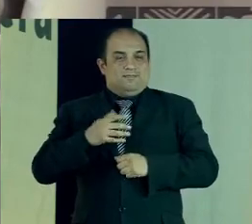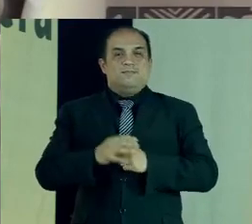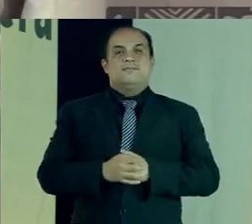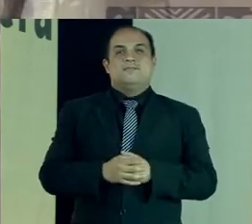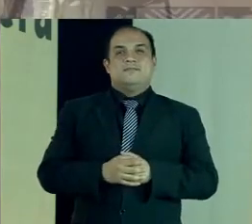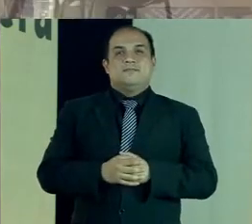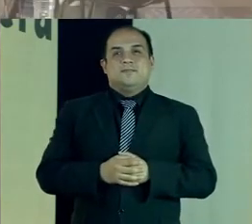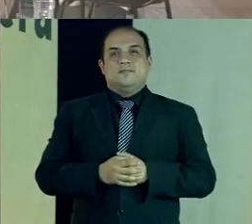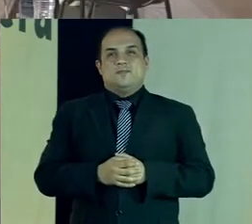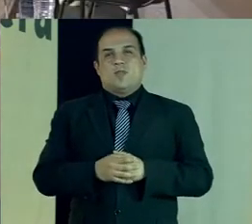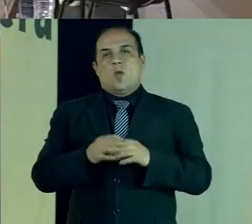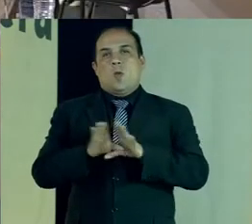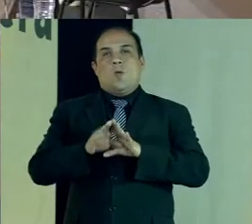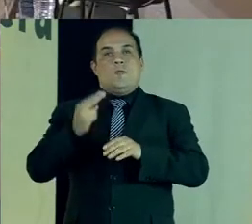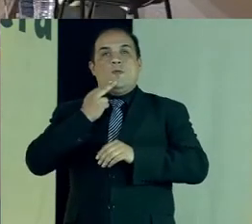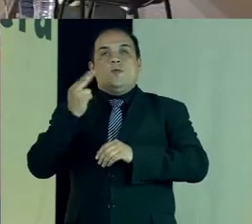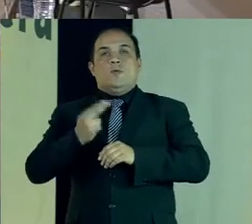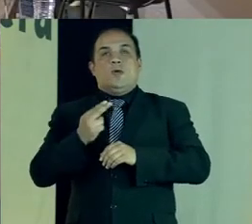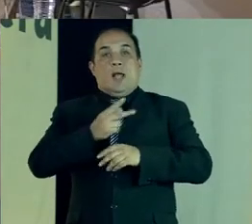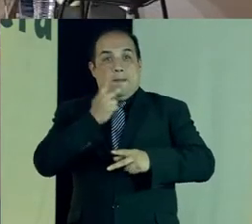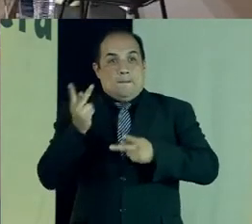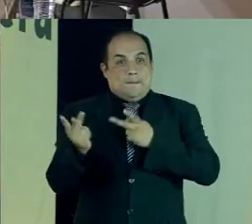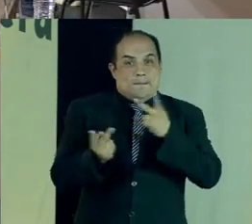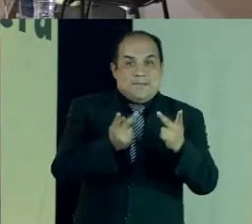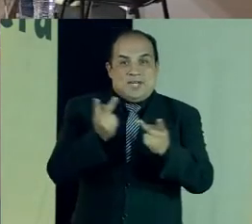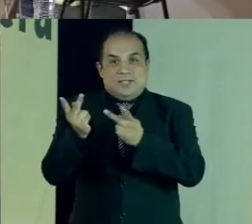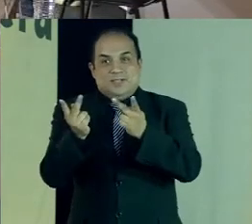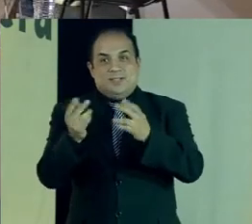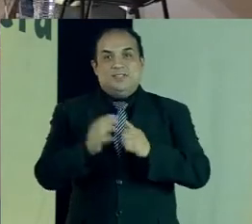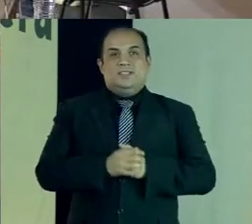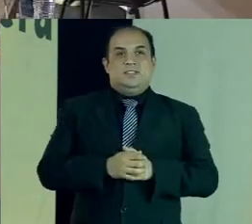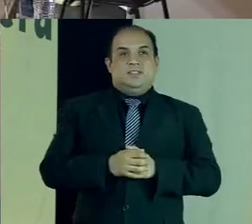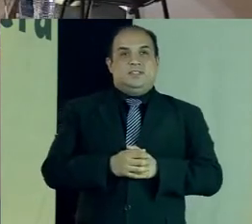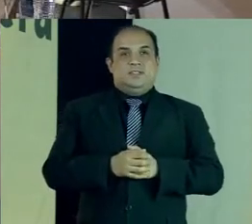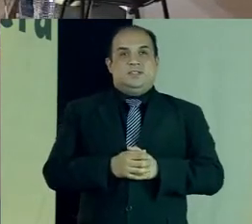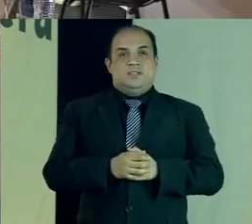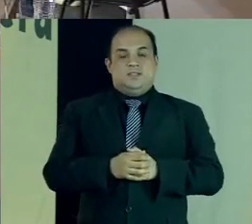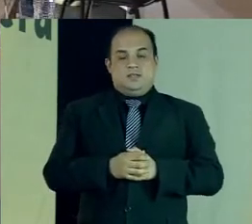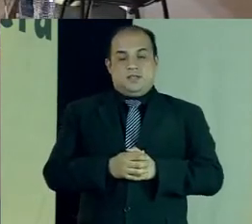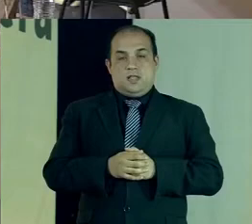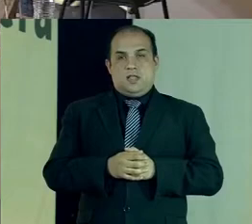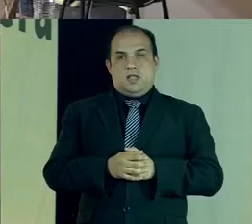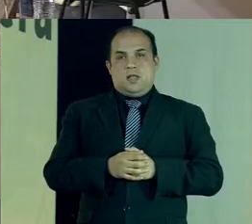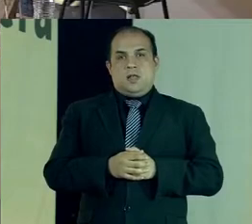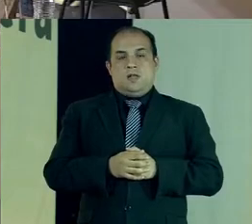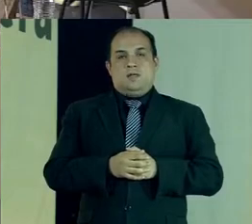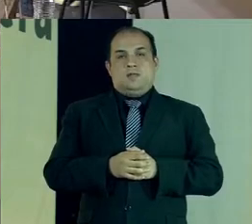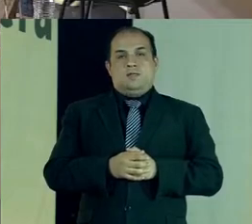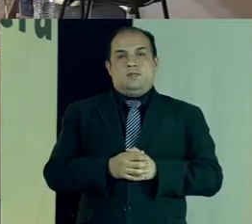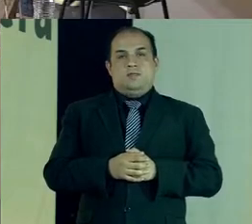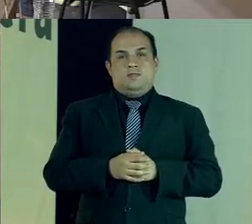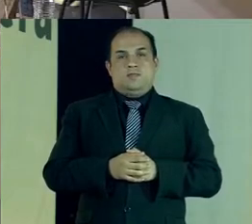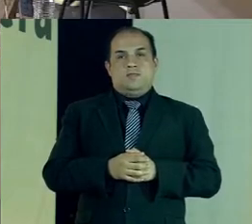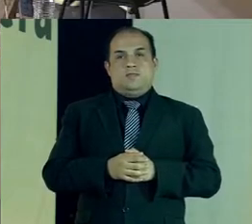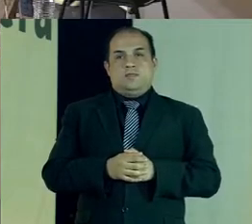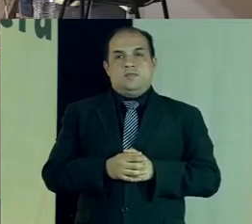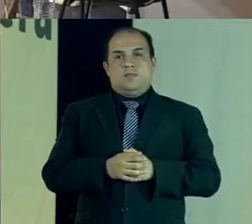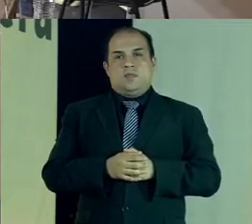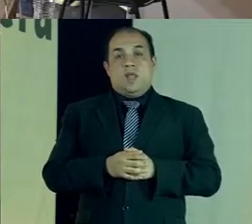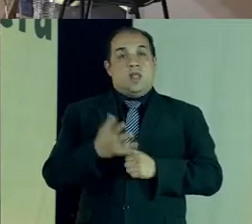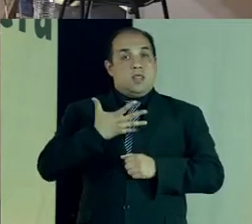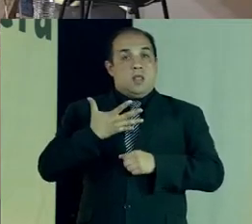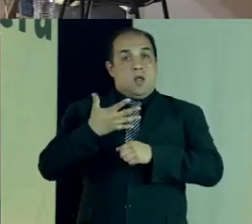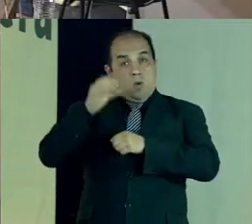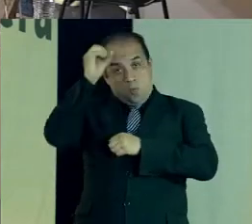cif como que urge ser una pregunta hay futuro optimista hay futuro que vista